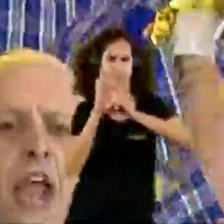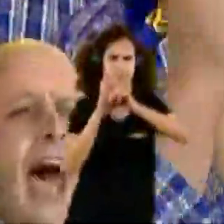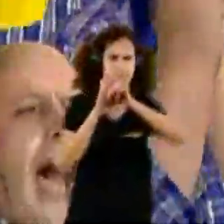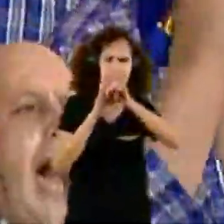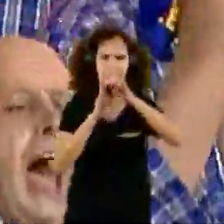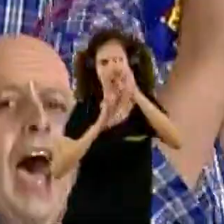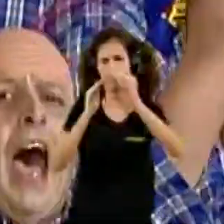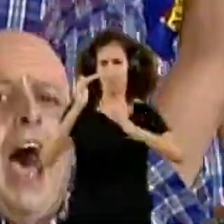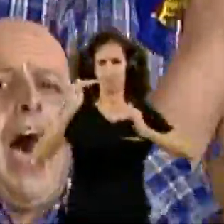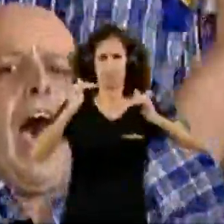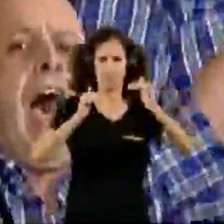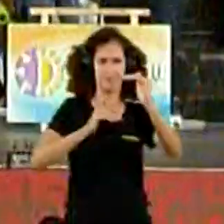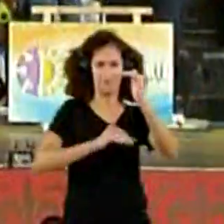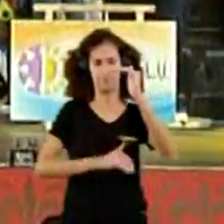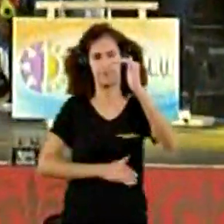Demasiado